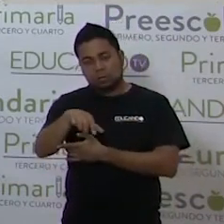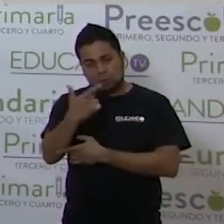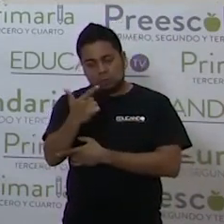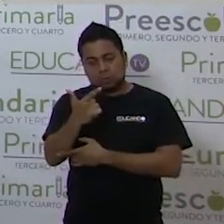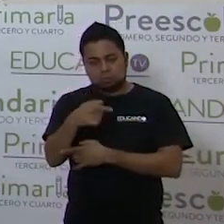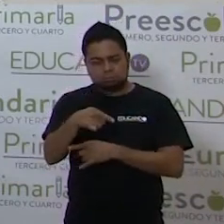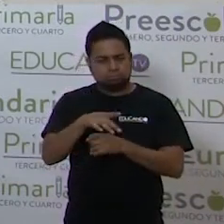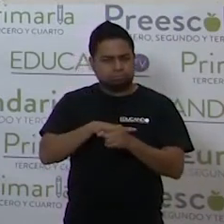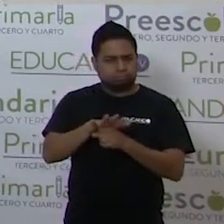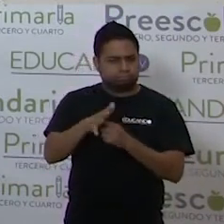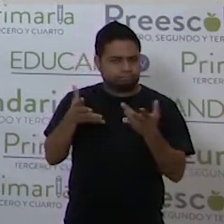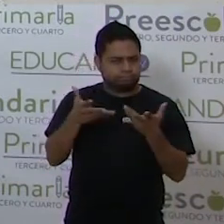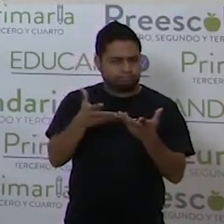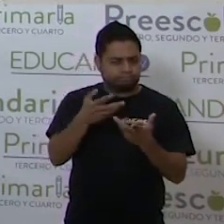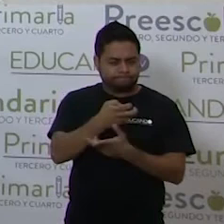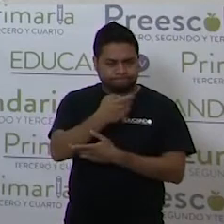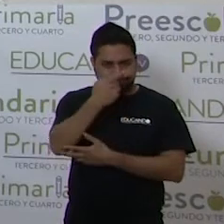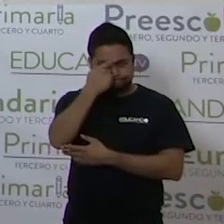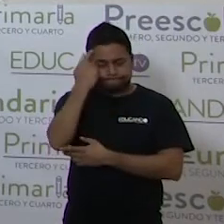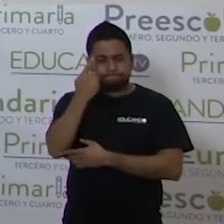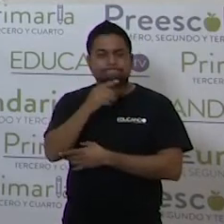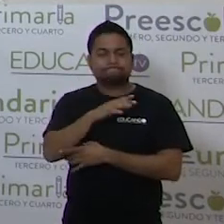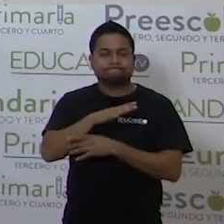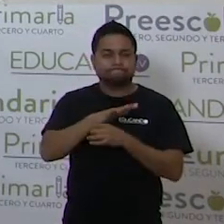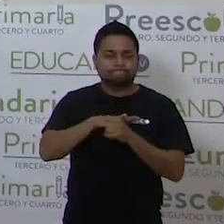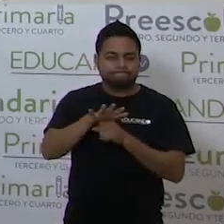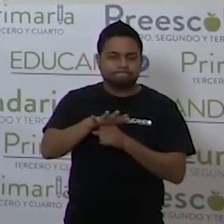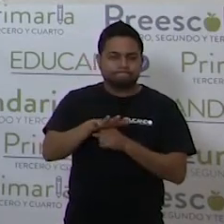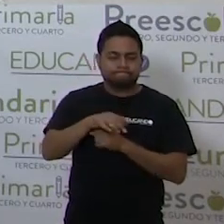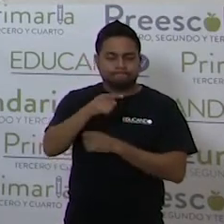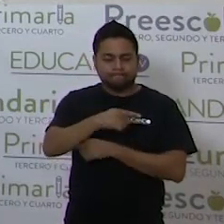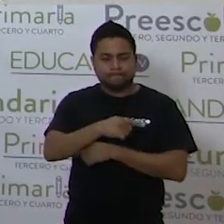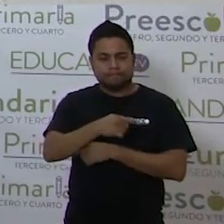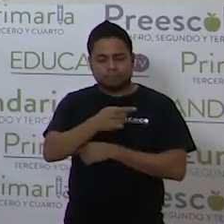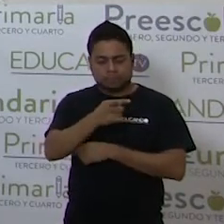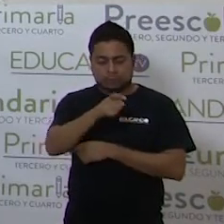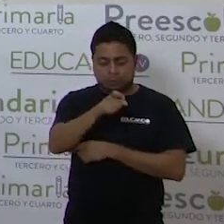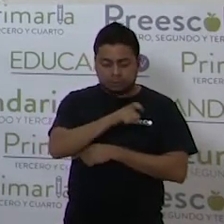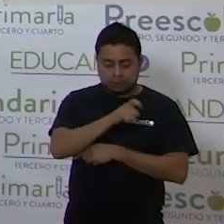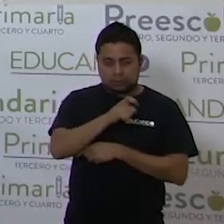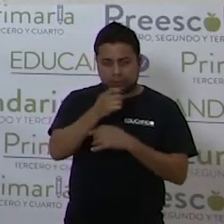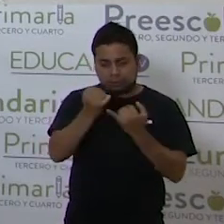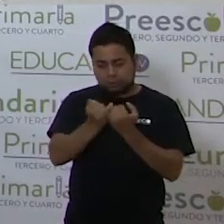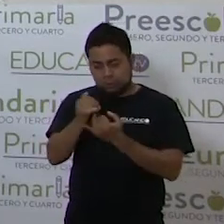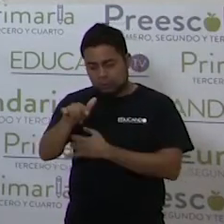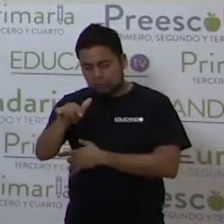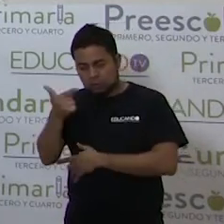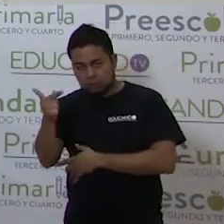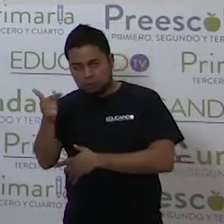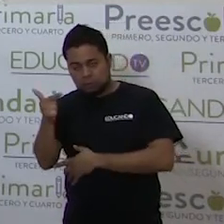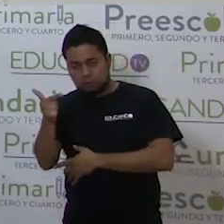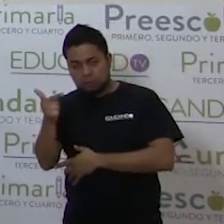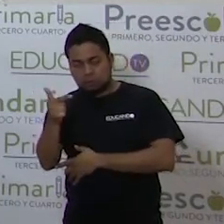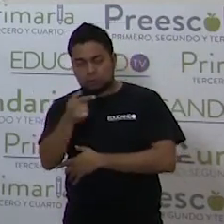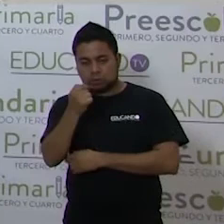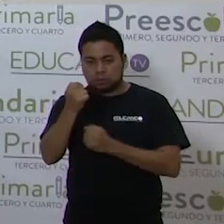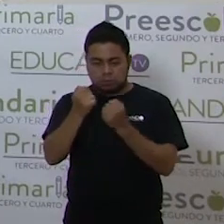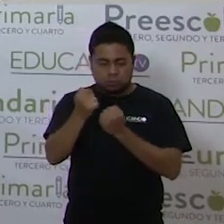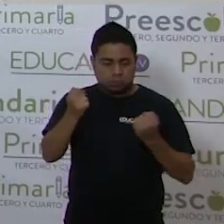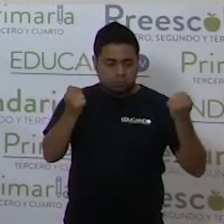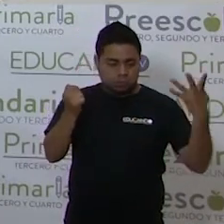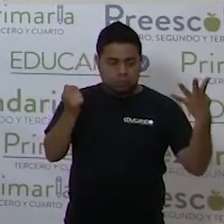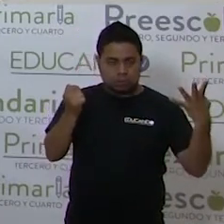qué hacemos lo más fácil es que hagamos x igual a 12 y 4 que está